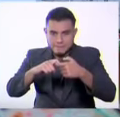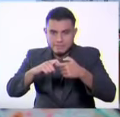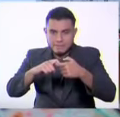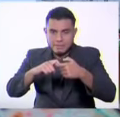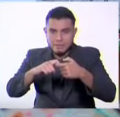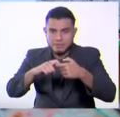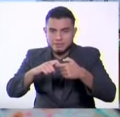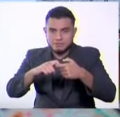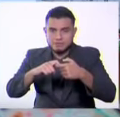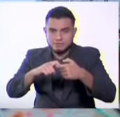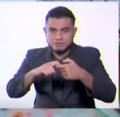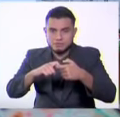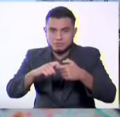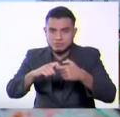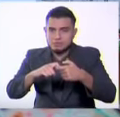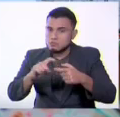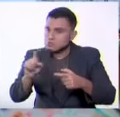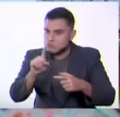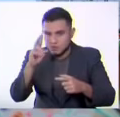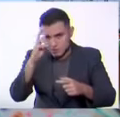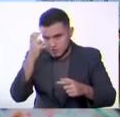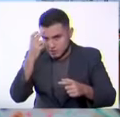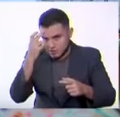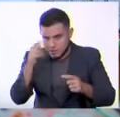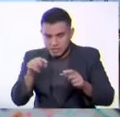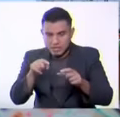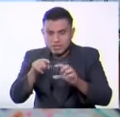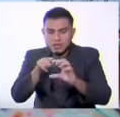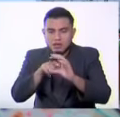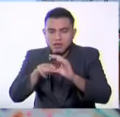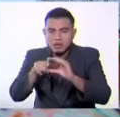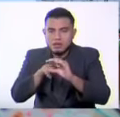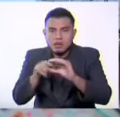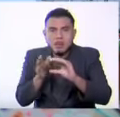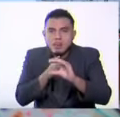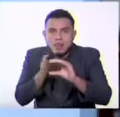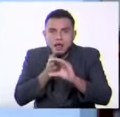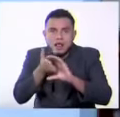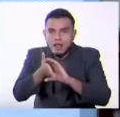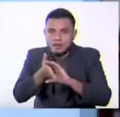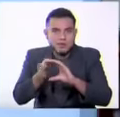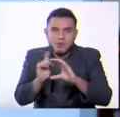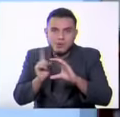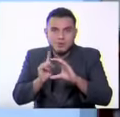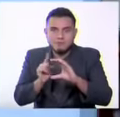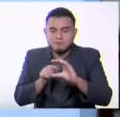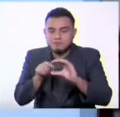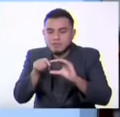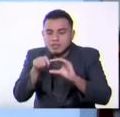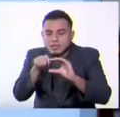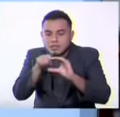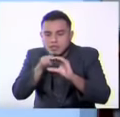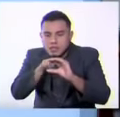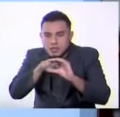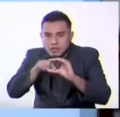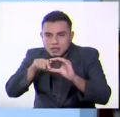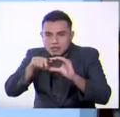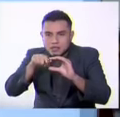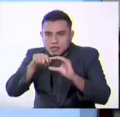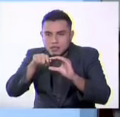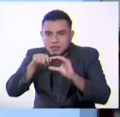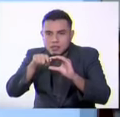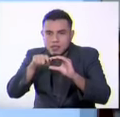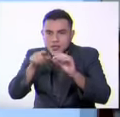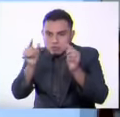marcado acá. No significa que esté hueco en esta parte del cromosoma, sino que en esta zona o en esta región de la